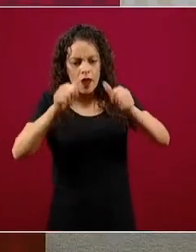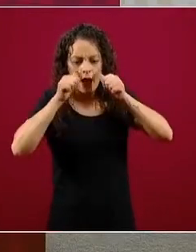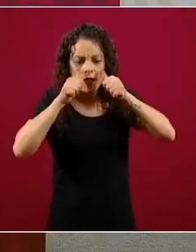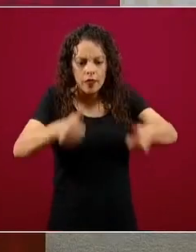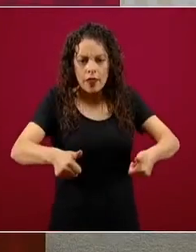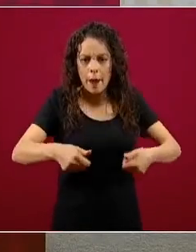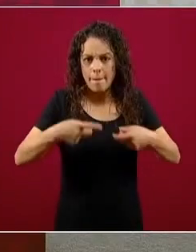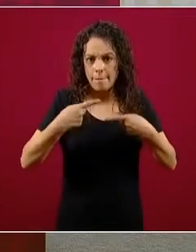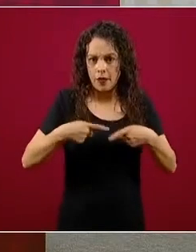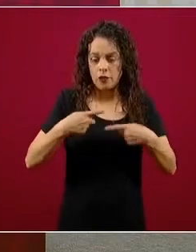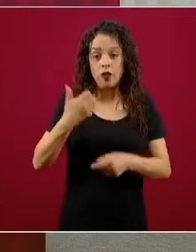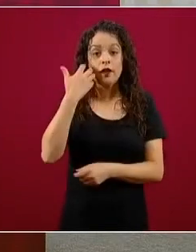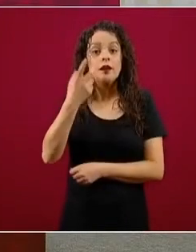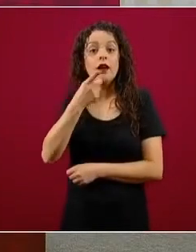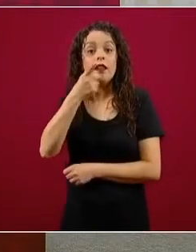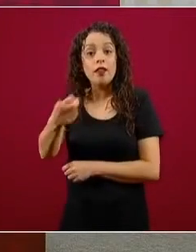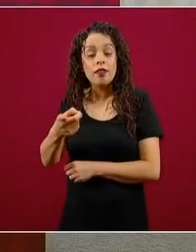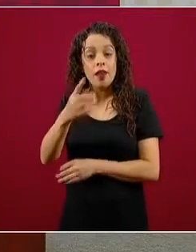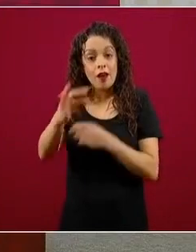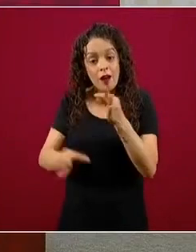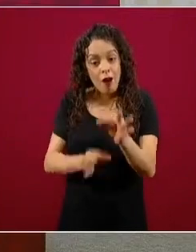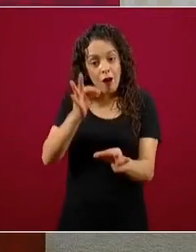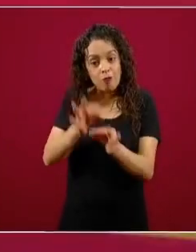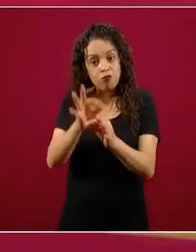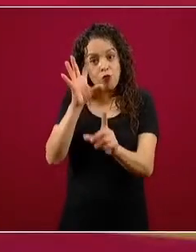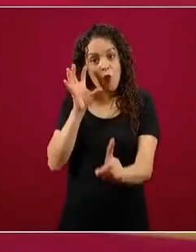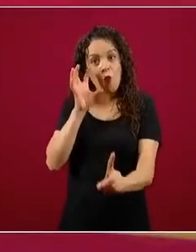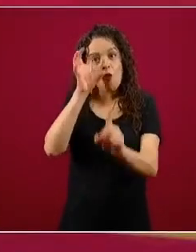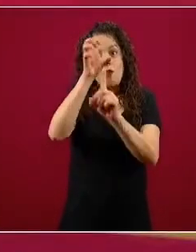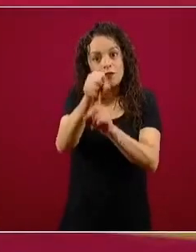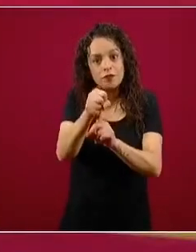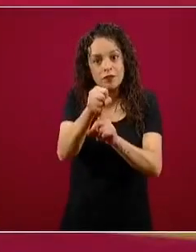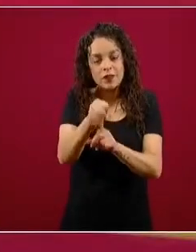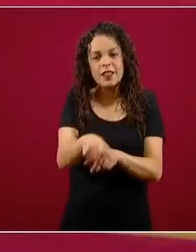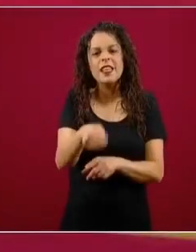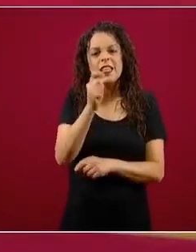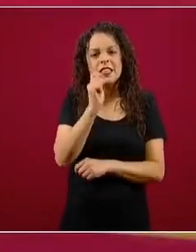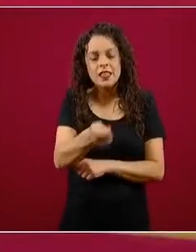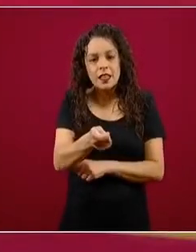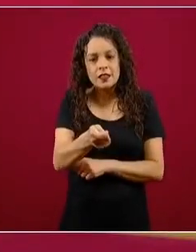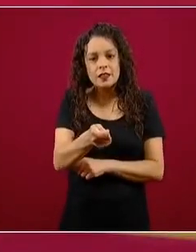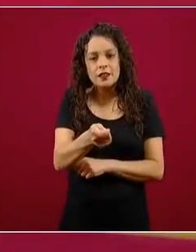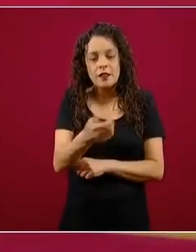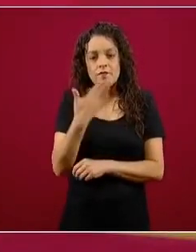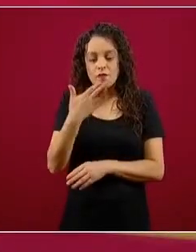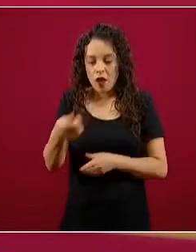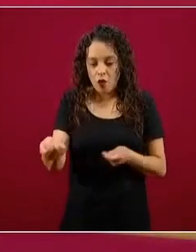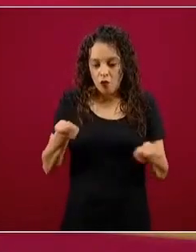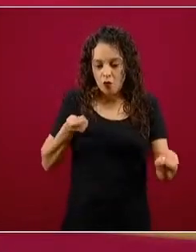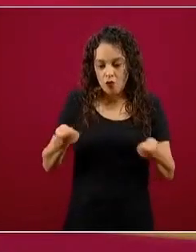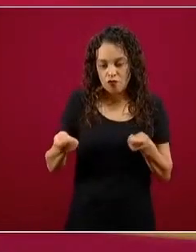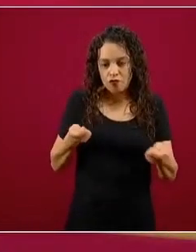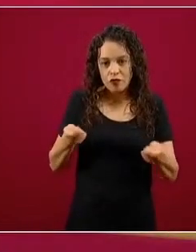objetivo fundamental de las medidas de control y de mitigación.